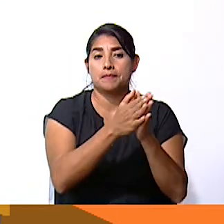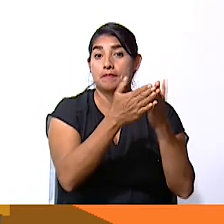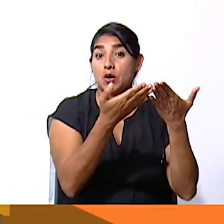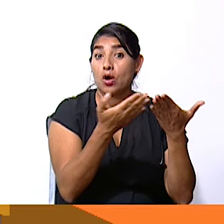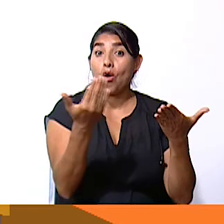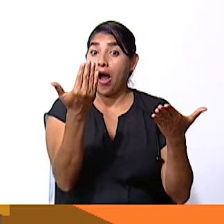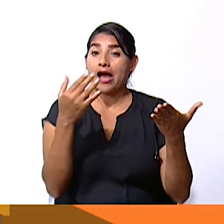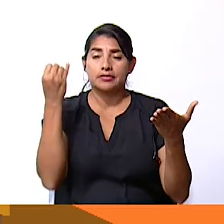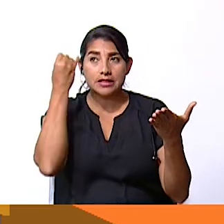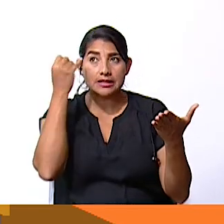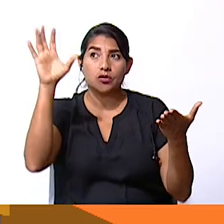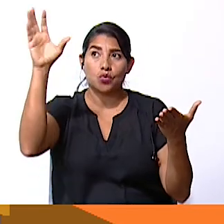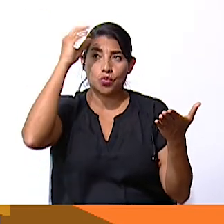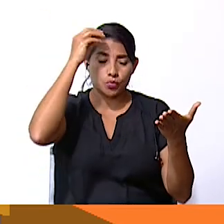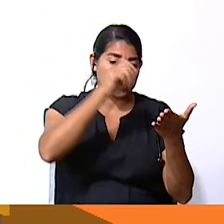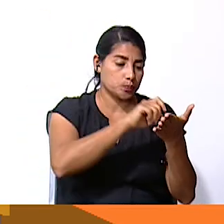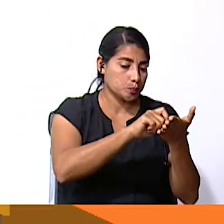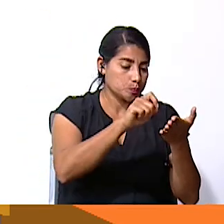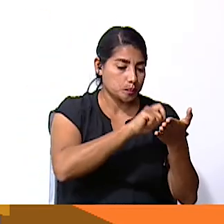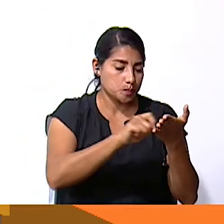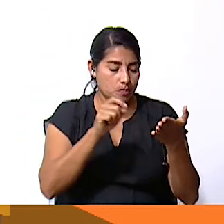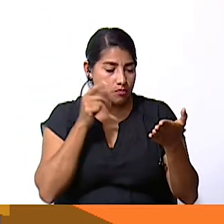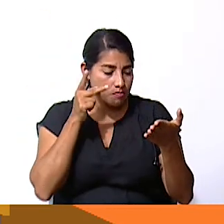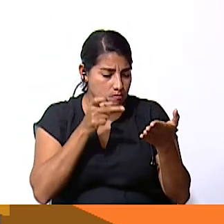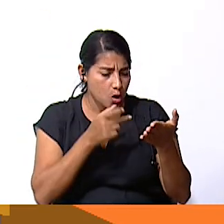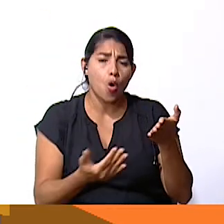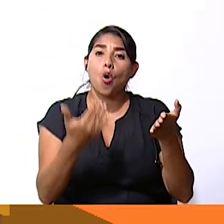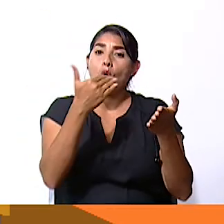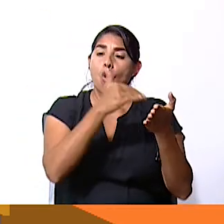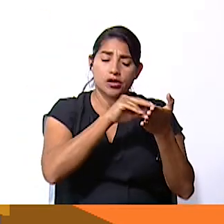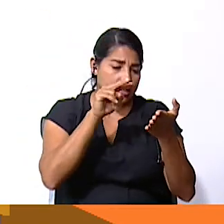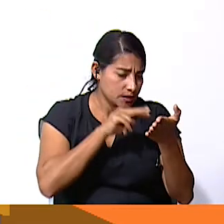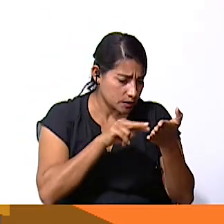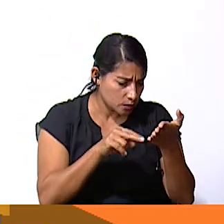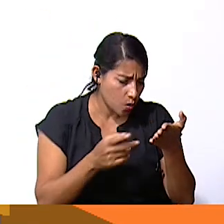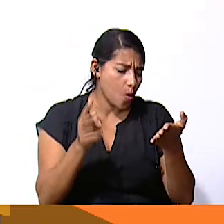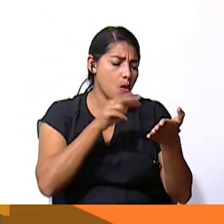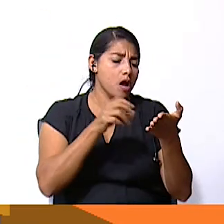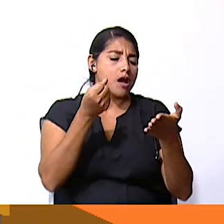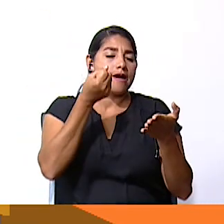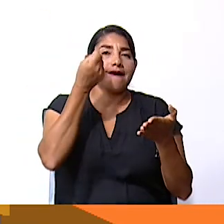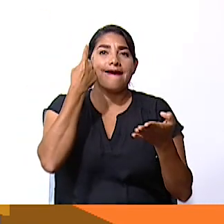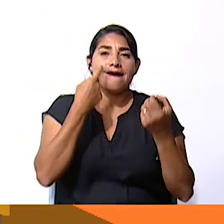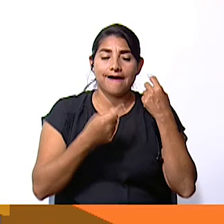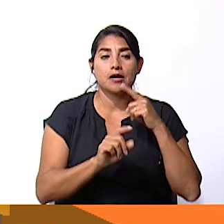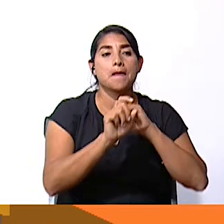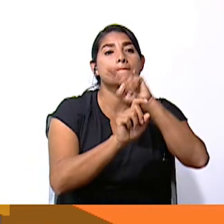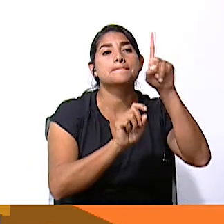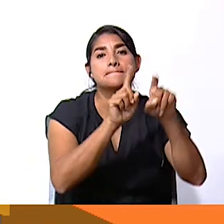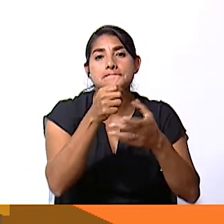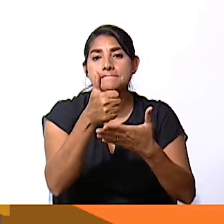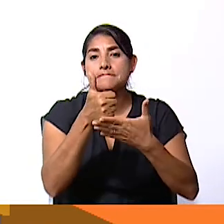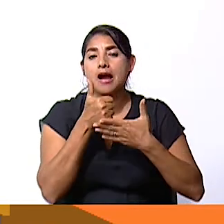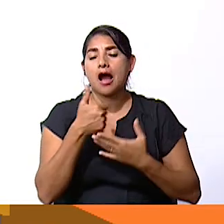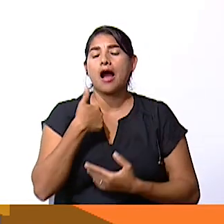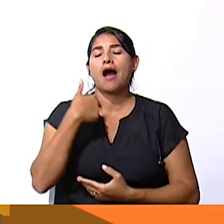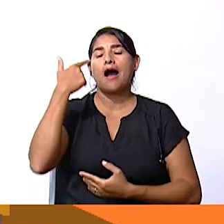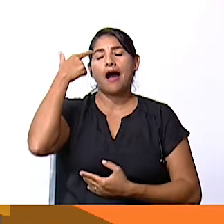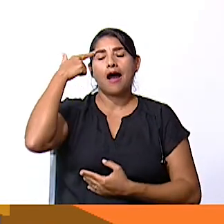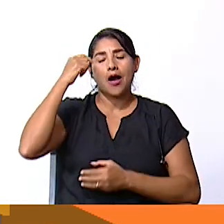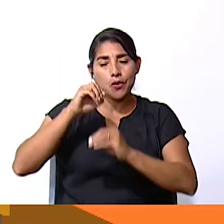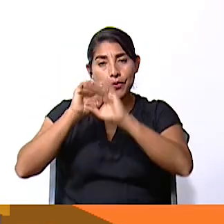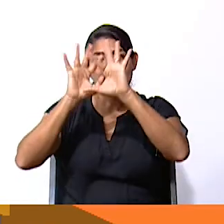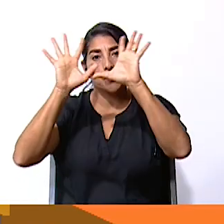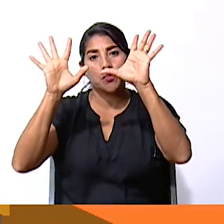anotaciones que realicé durante la lección y ahí las puedo resolver. De esta manera yo quedo con la ilusión de que ustedes